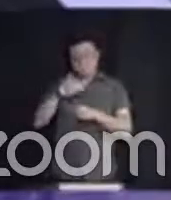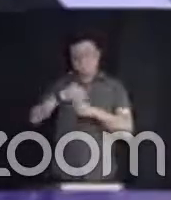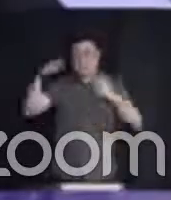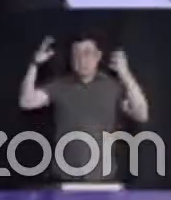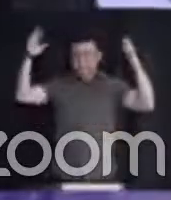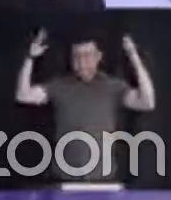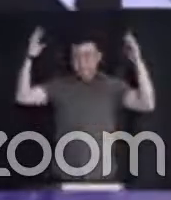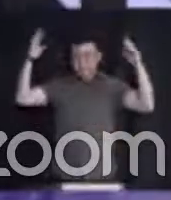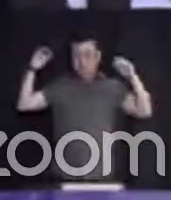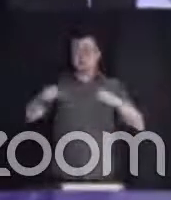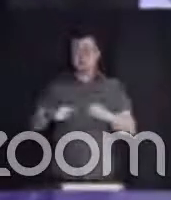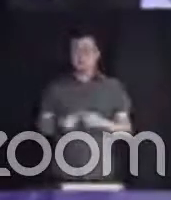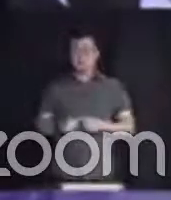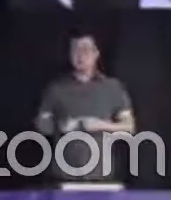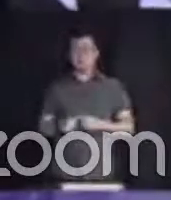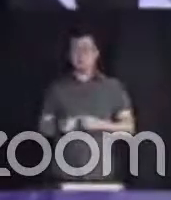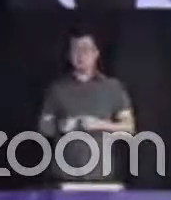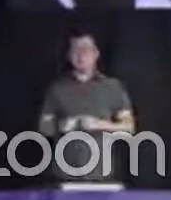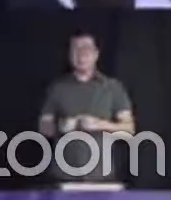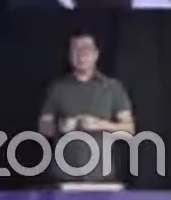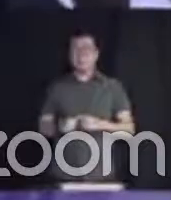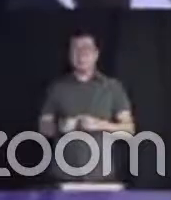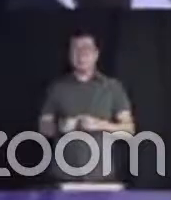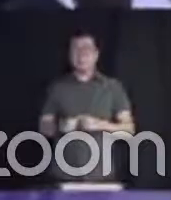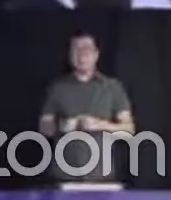aplaudieran cuando estén aquí arriba.